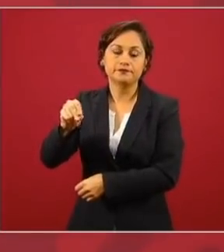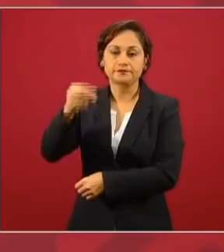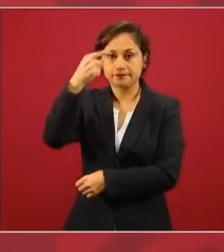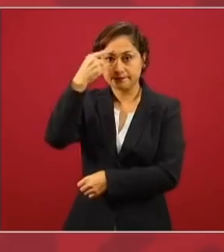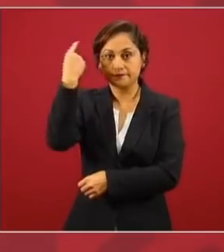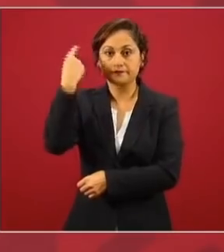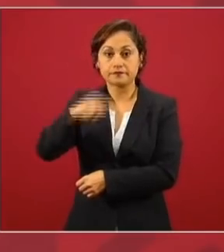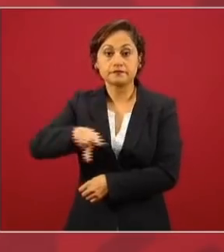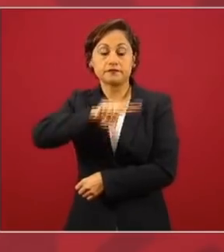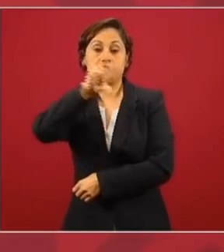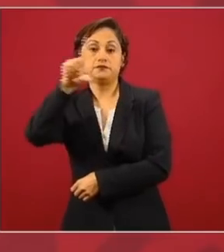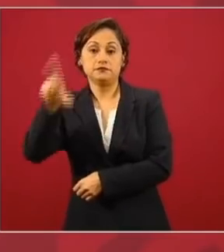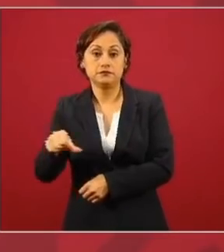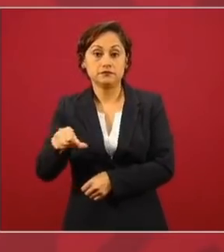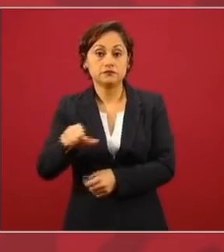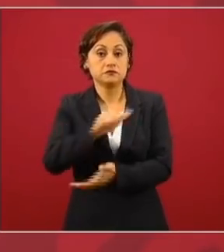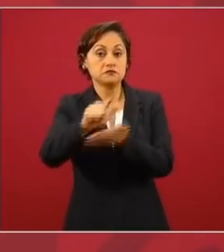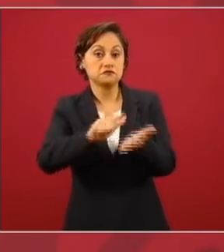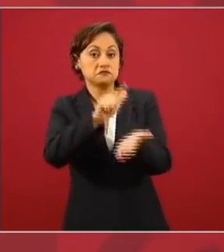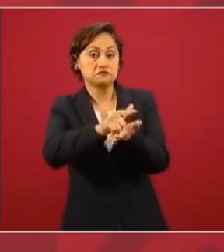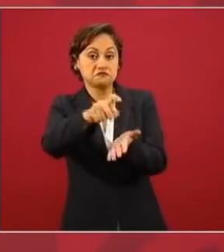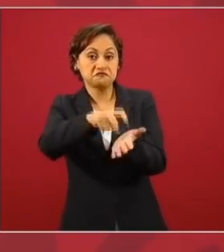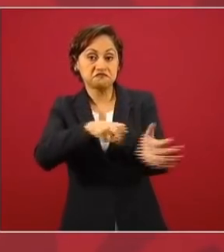a todas las reformas que se han impulsado.